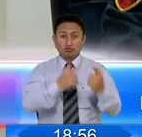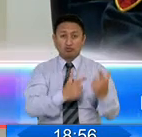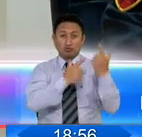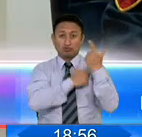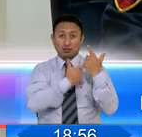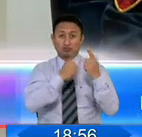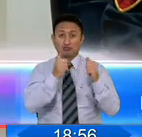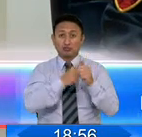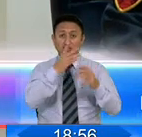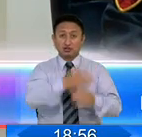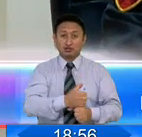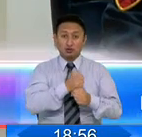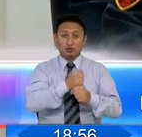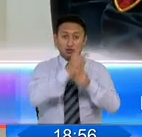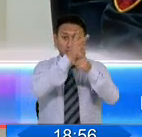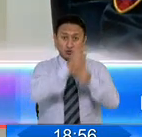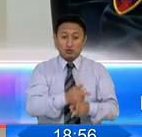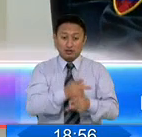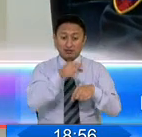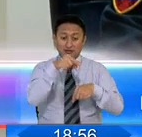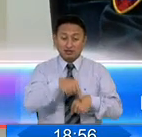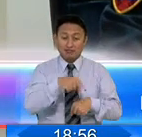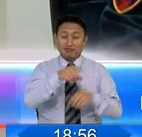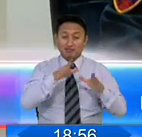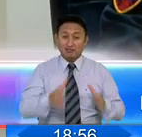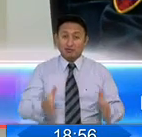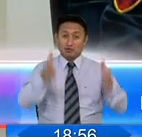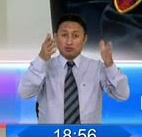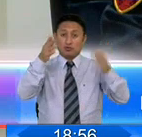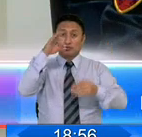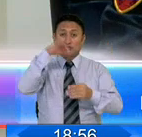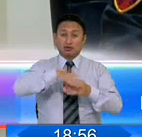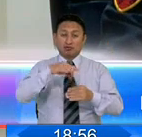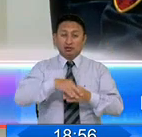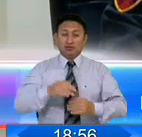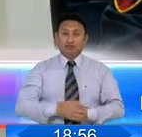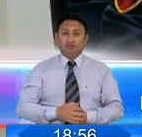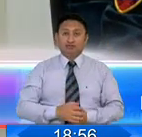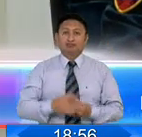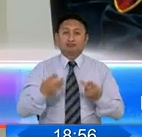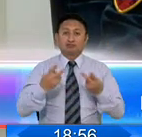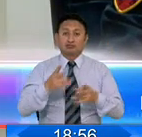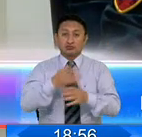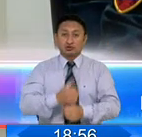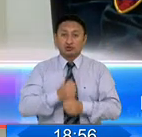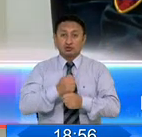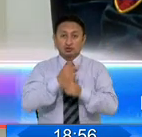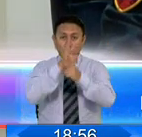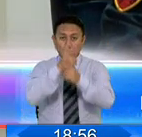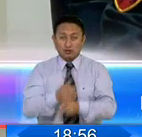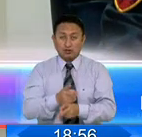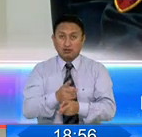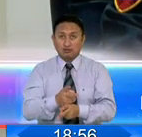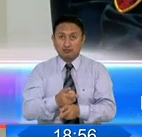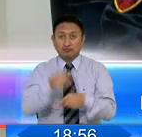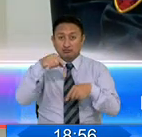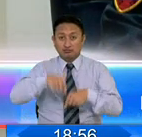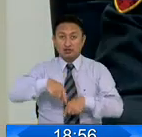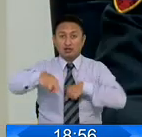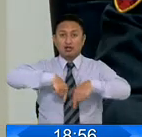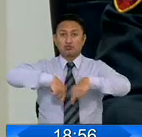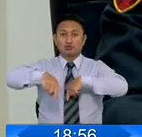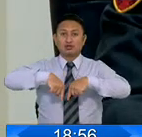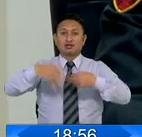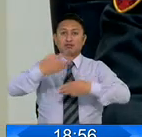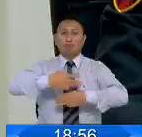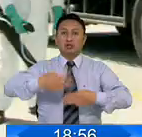seguridad y protección de las instalaciones electorales y la seguridad y protección del transporte del